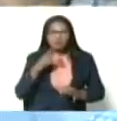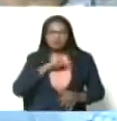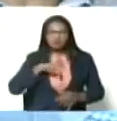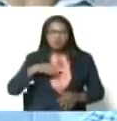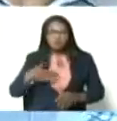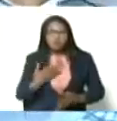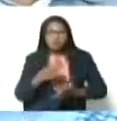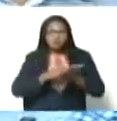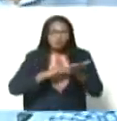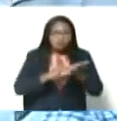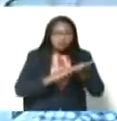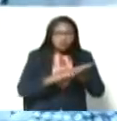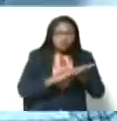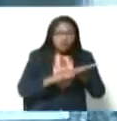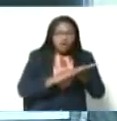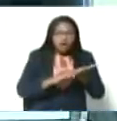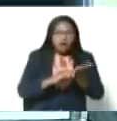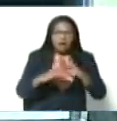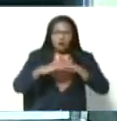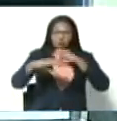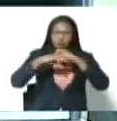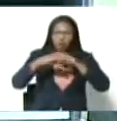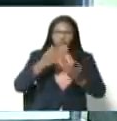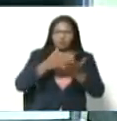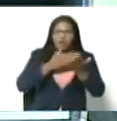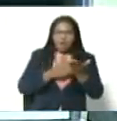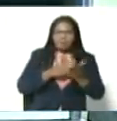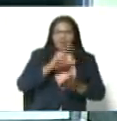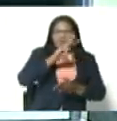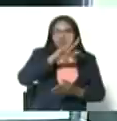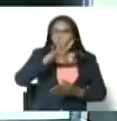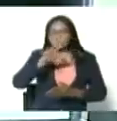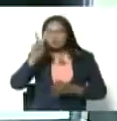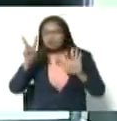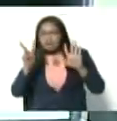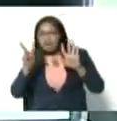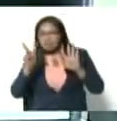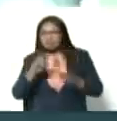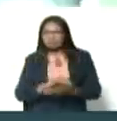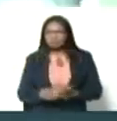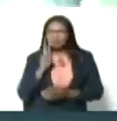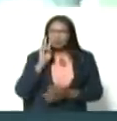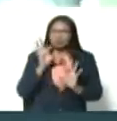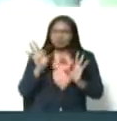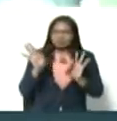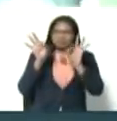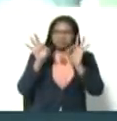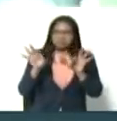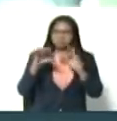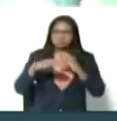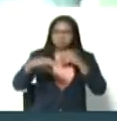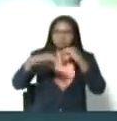esa unidad, la 257, en la cual usted prestaba servicio, un trabajo... Quedó excelente, déjeme